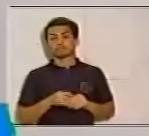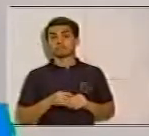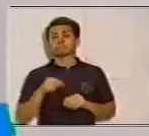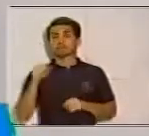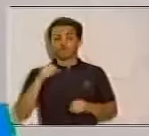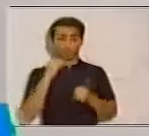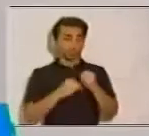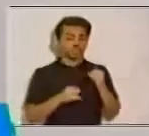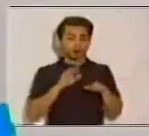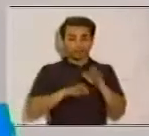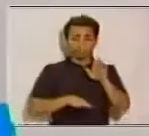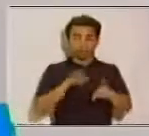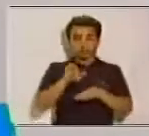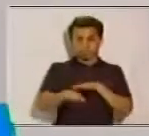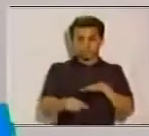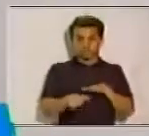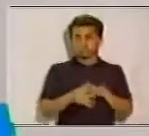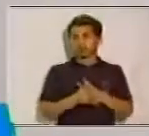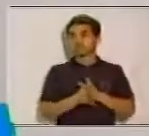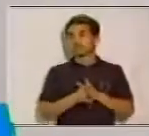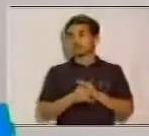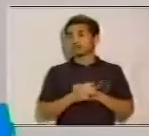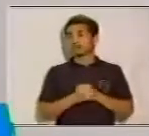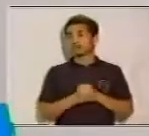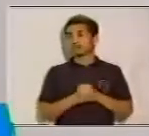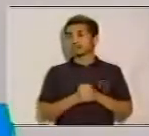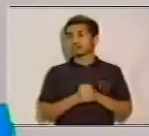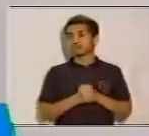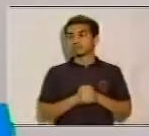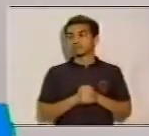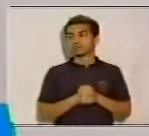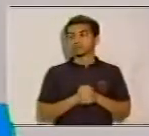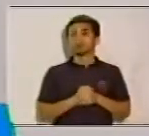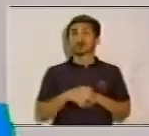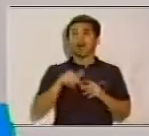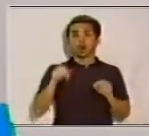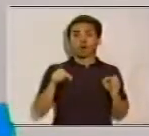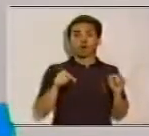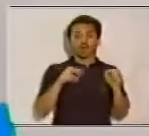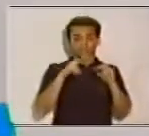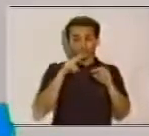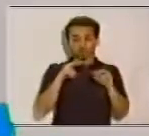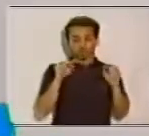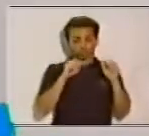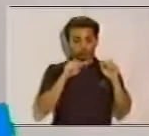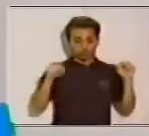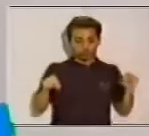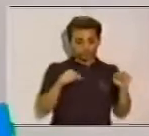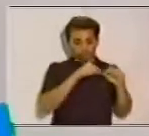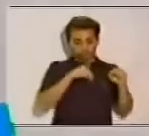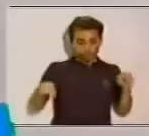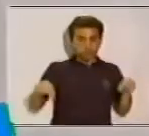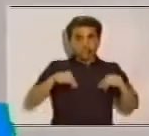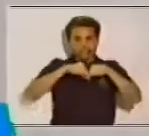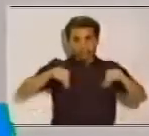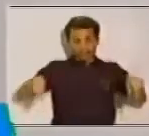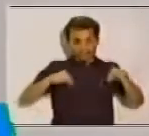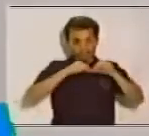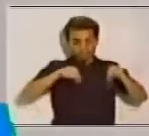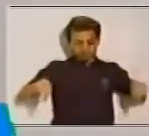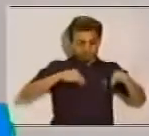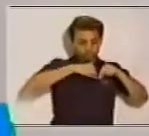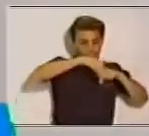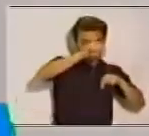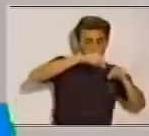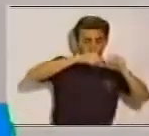Último paso del procedimiento. Voy a unir los puntos de 2 en 2 con mi regla. Y empiezo aquí